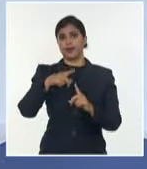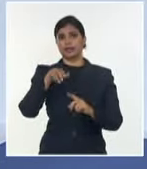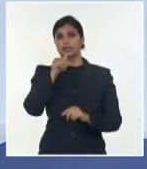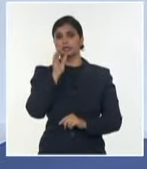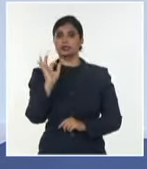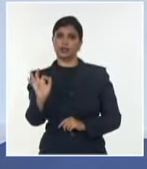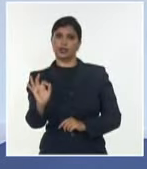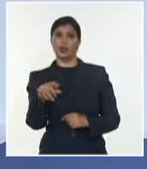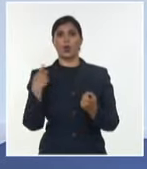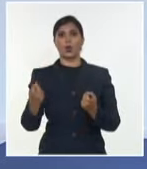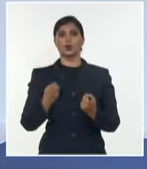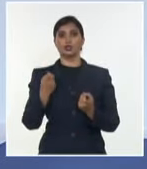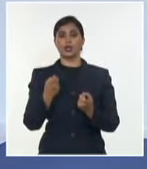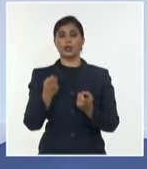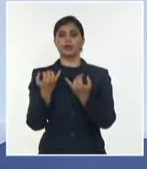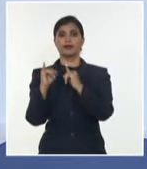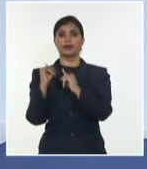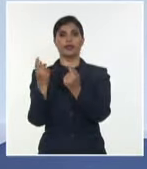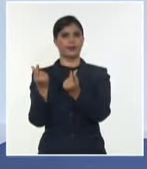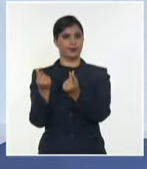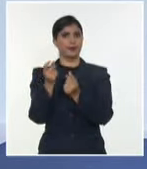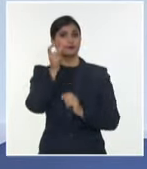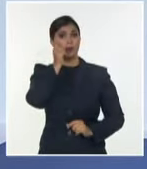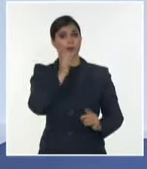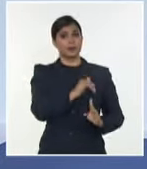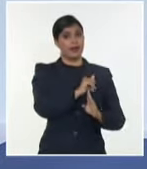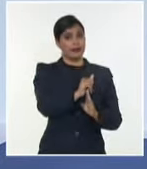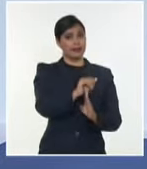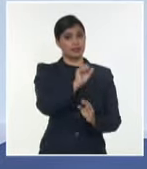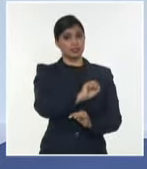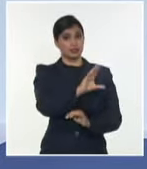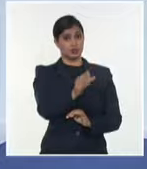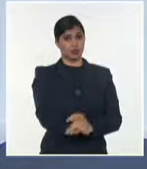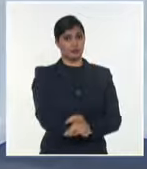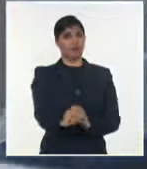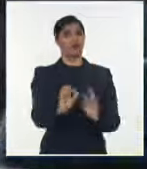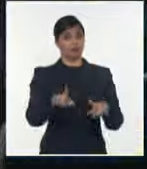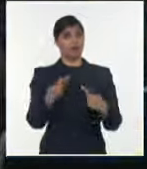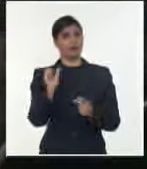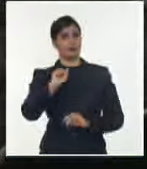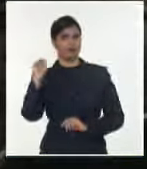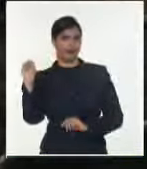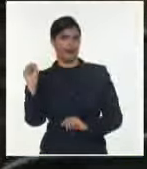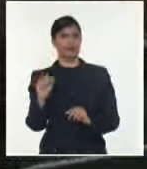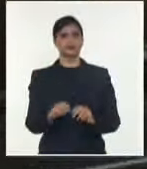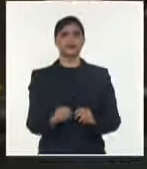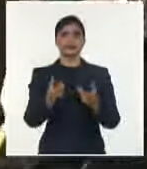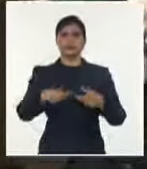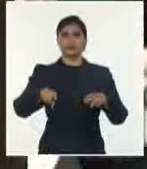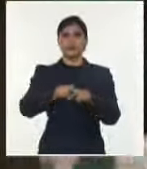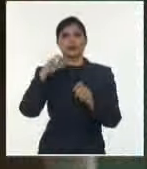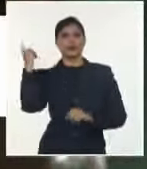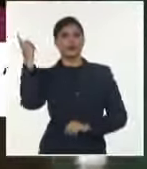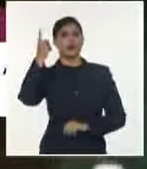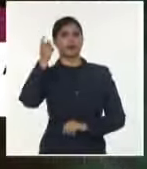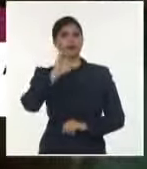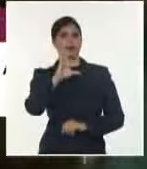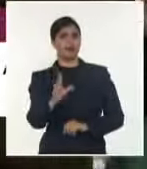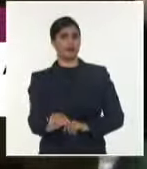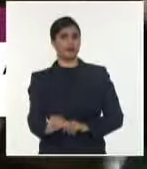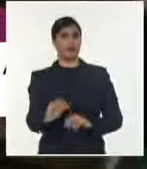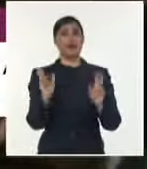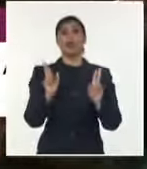la Libertad Económica. El líder sudafricano consiguió su segundo mandato después que su partido, el Congreso Nacional Africano, lograra un